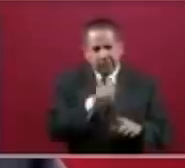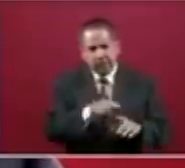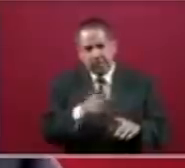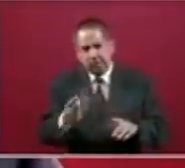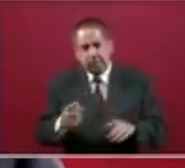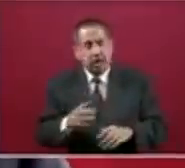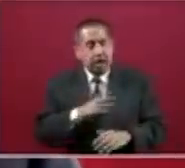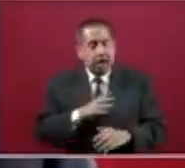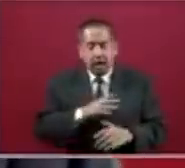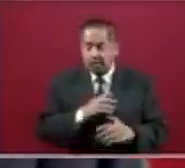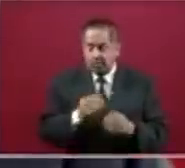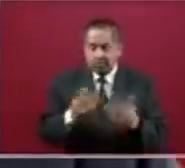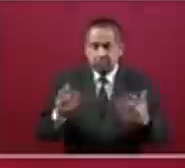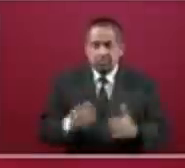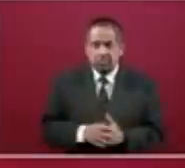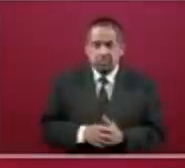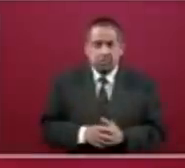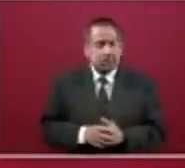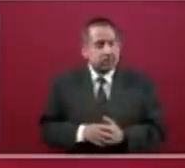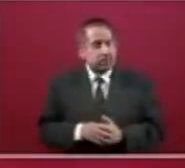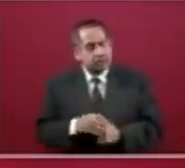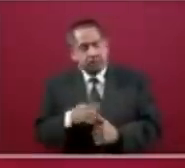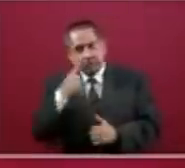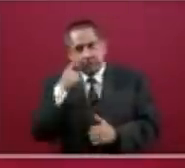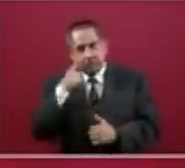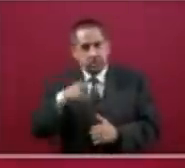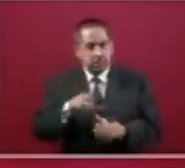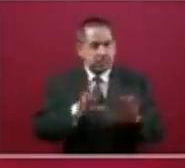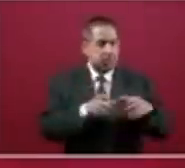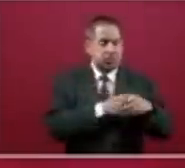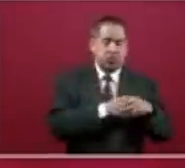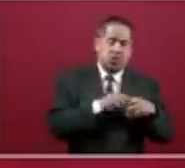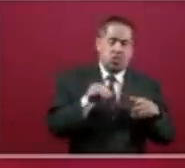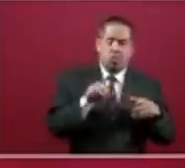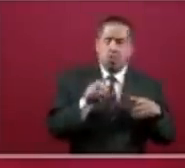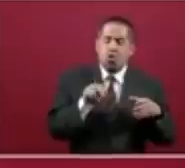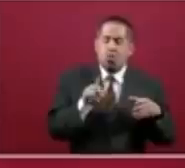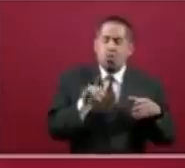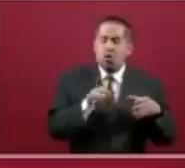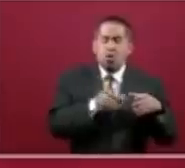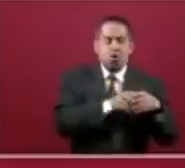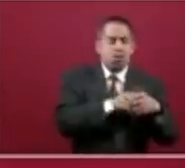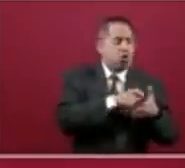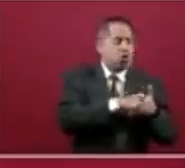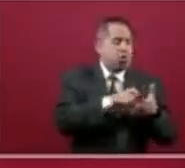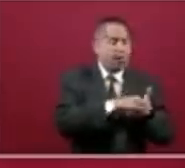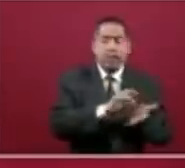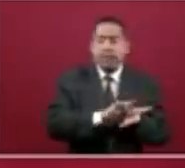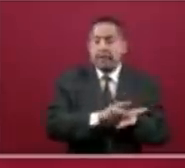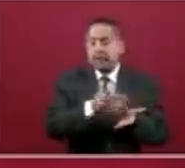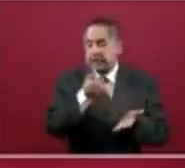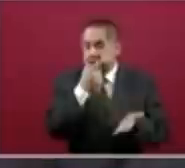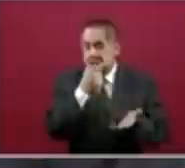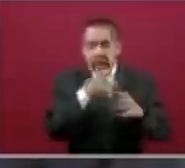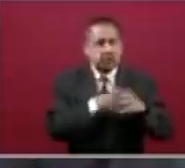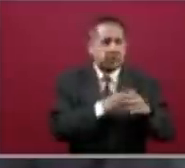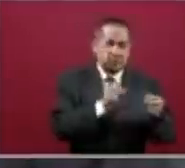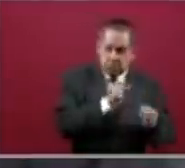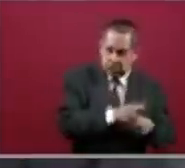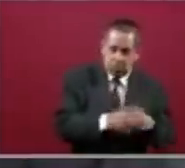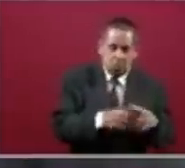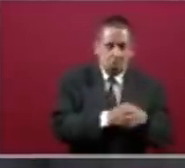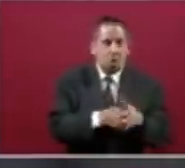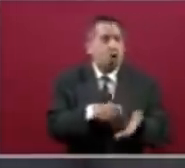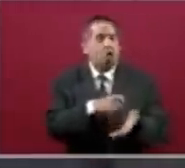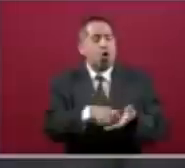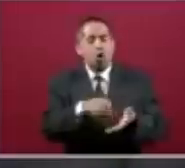hay una tendencia al monopolio en la compra de las medicinas, monopolio en